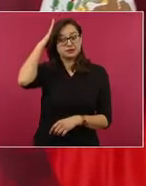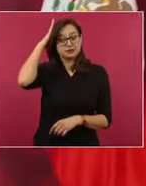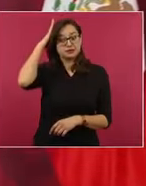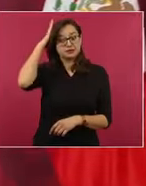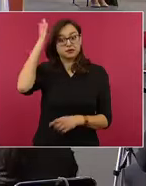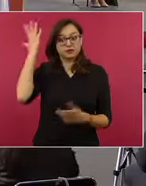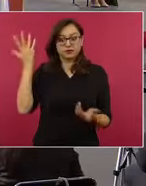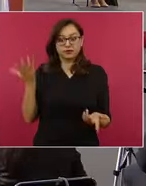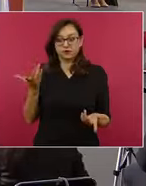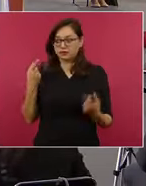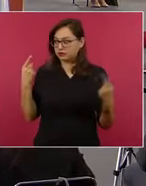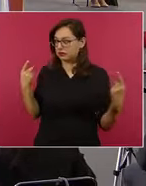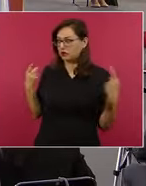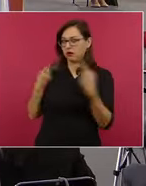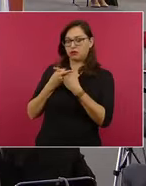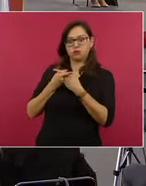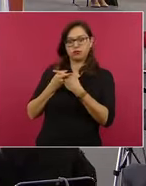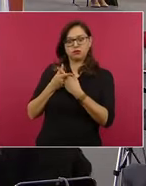miren lo que